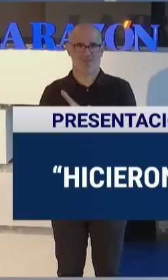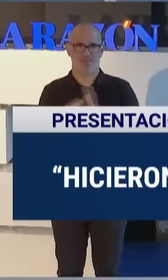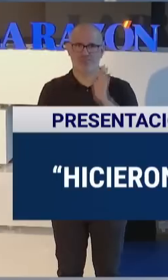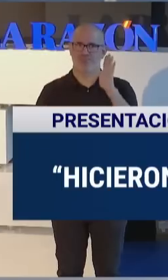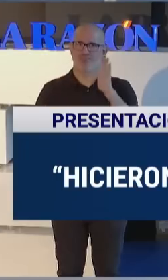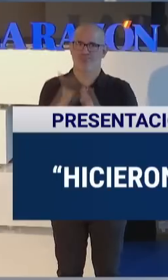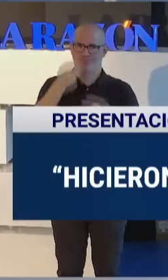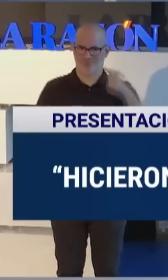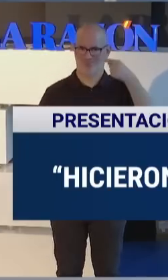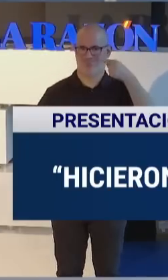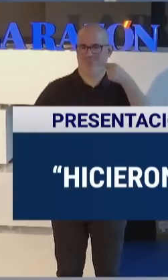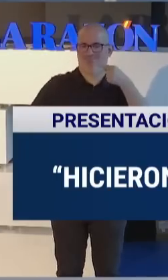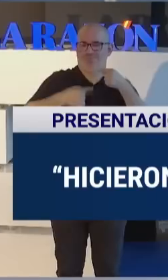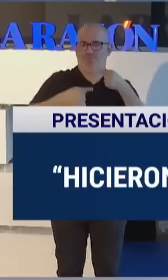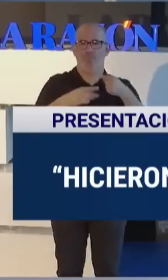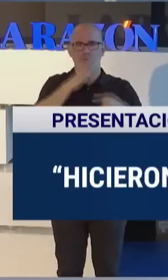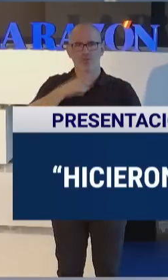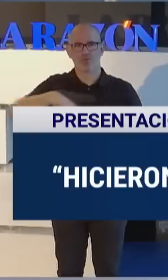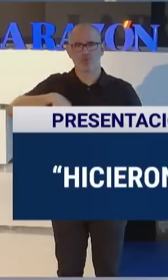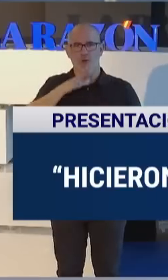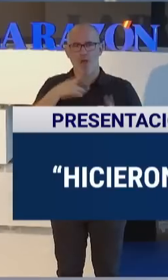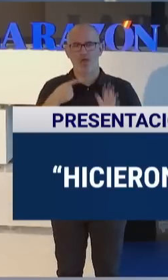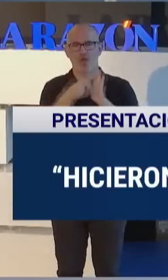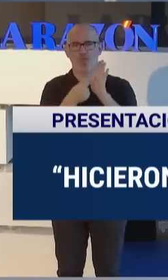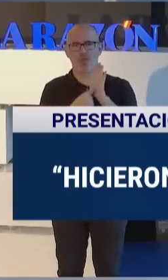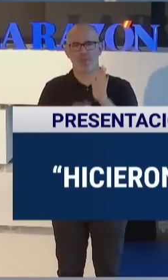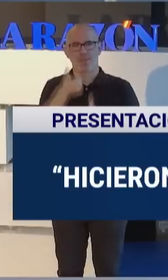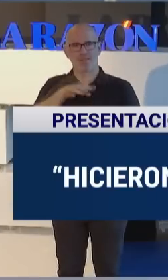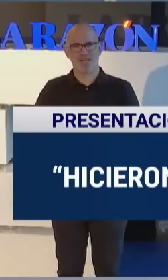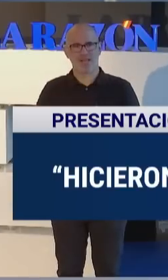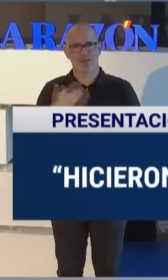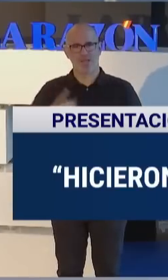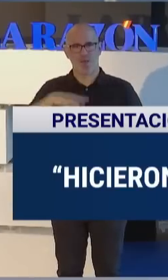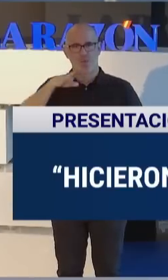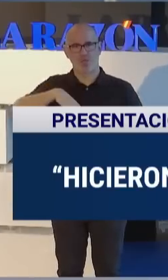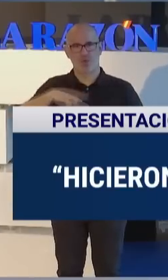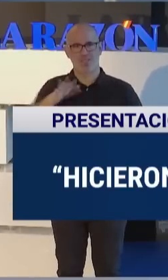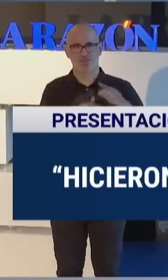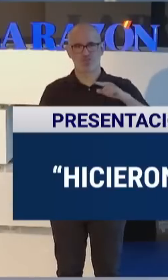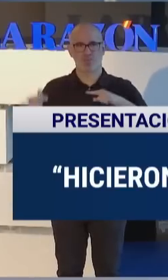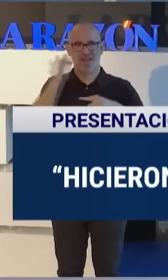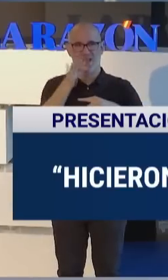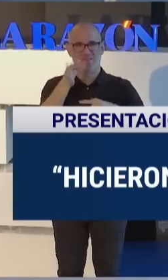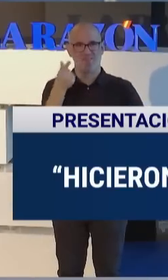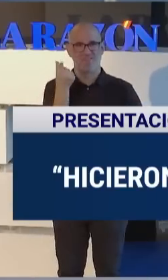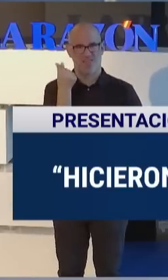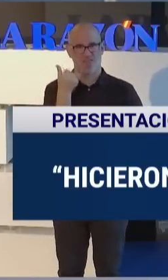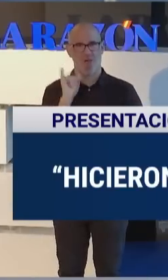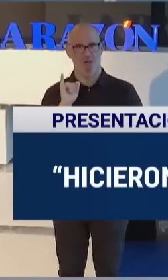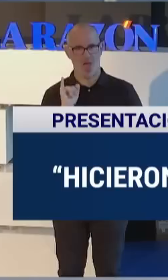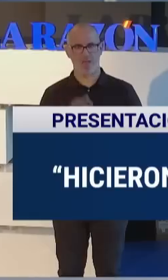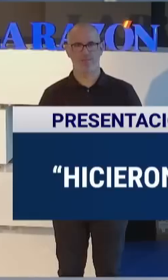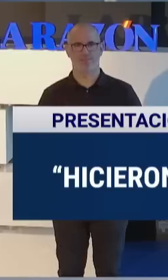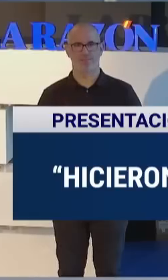cual, digamos, por eso ahora podemos relajar un poco las condiciones. Llevamos 4 meses seguidos de superávit financiero. Y